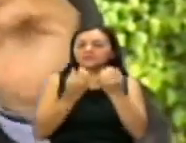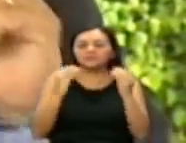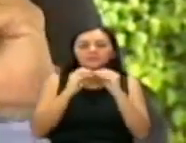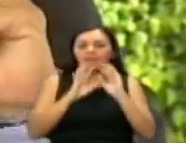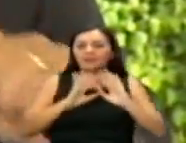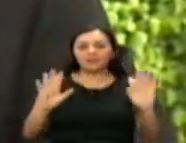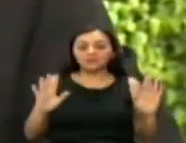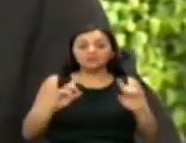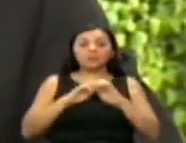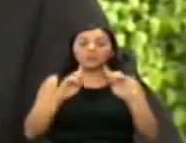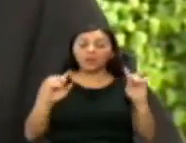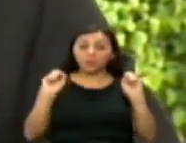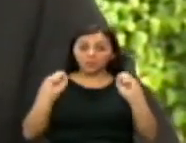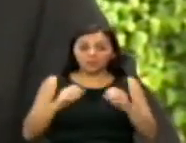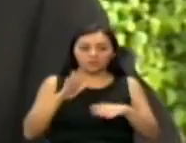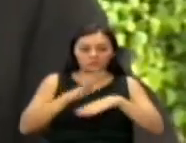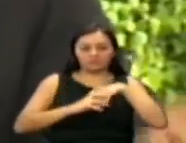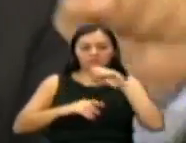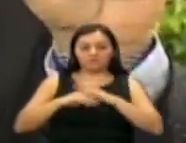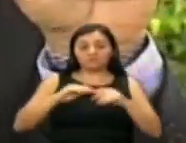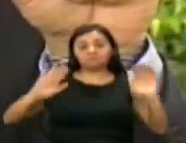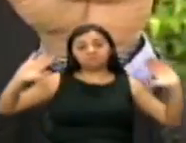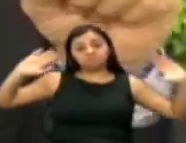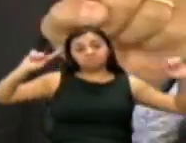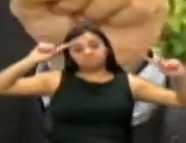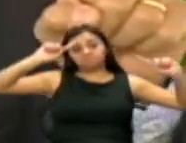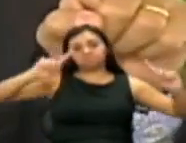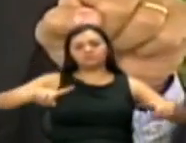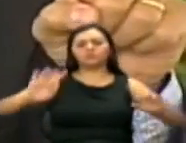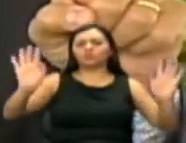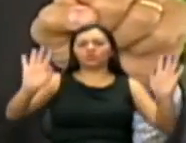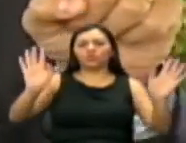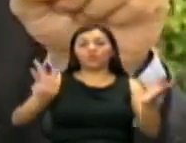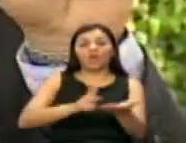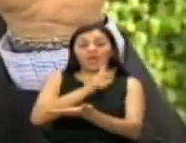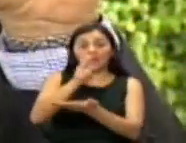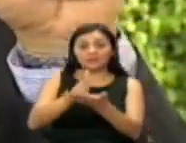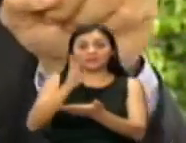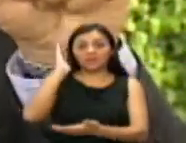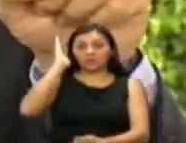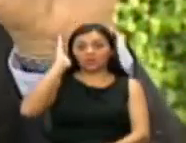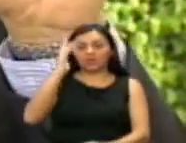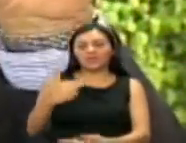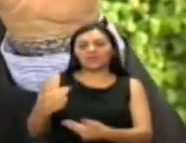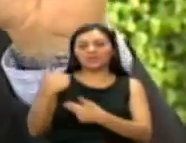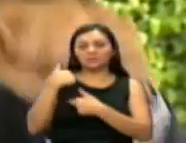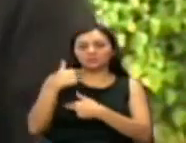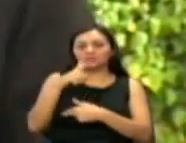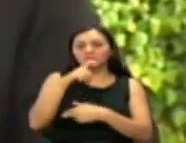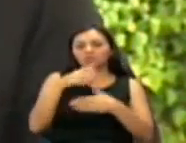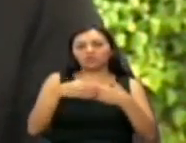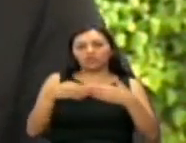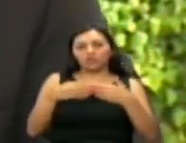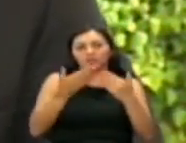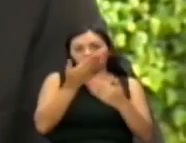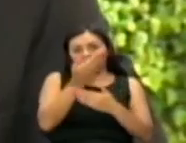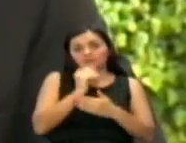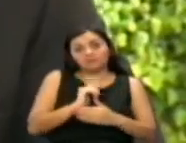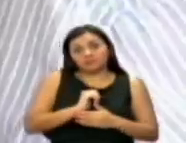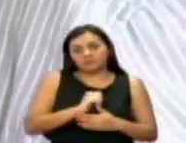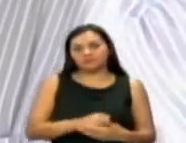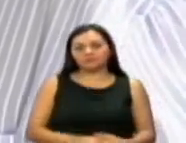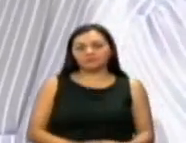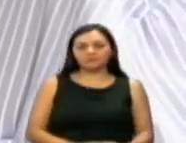le insisto, no quiero eludir responsabilidades, pero lo que está pasando en el Carchi, la responsable se llama dolarización. Por